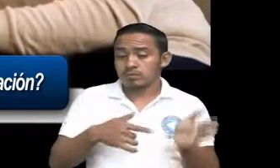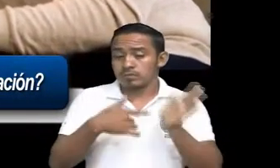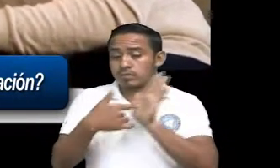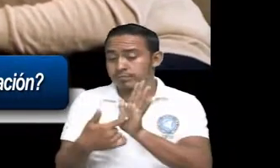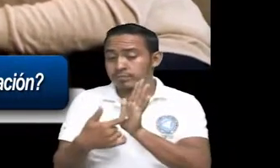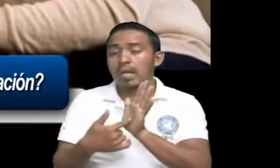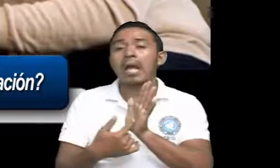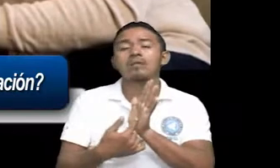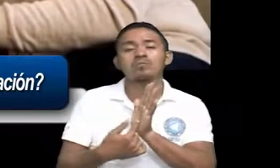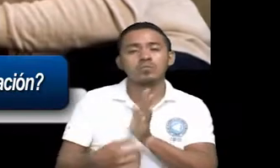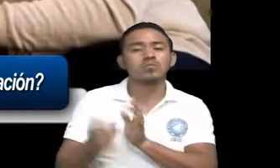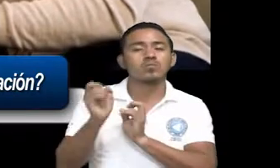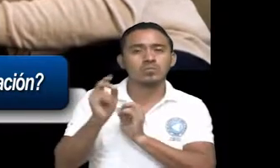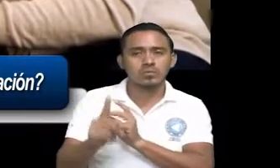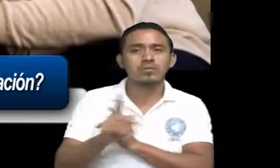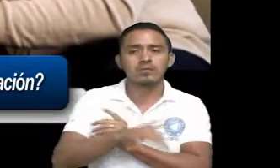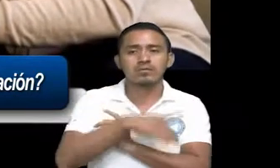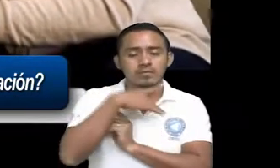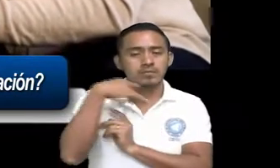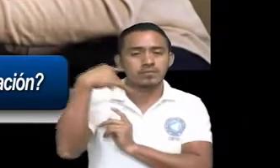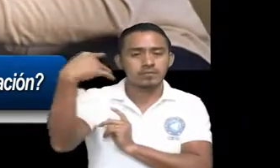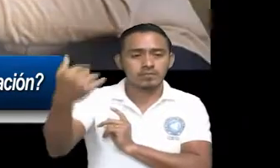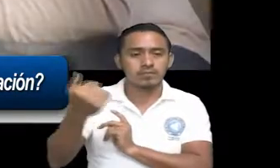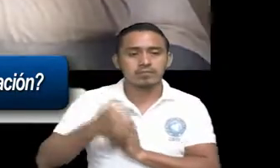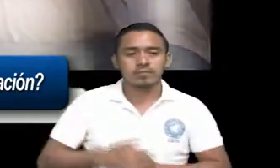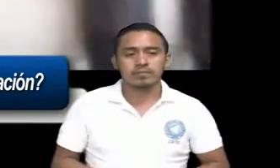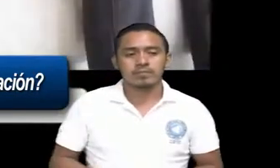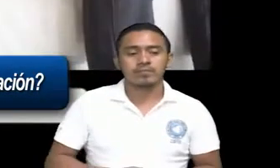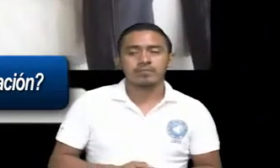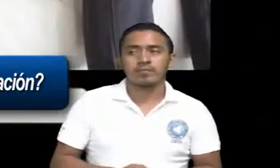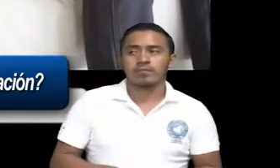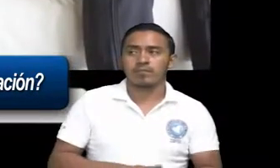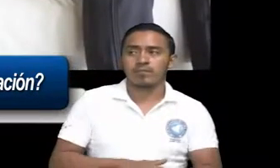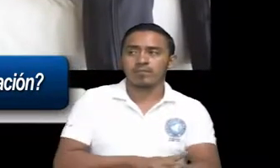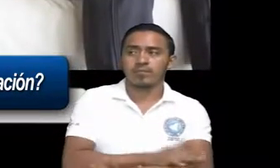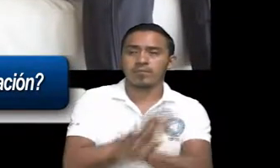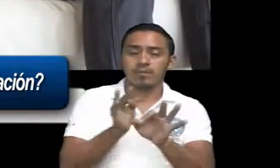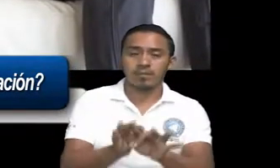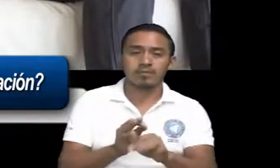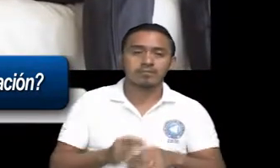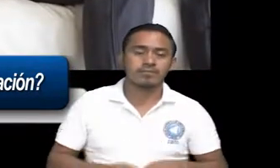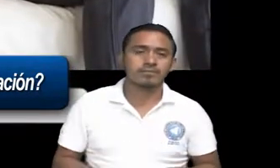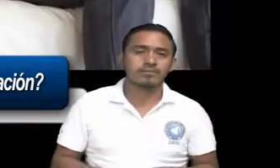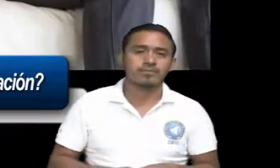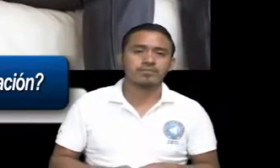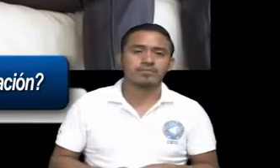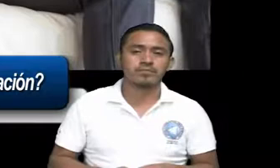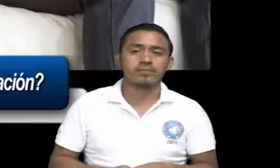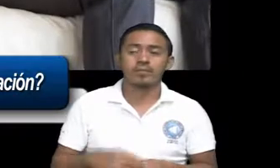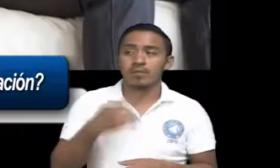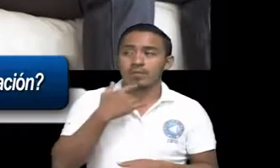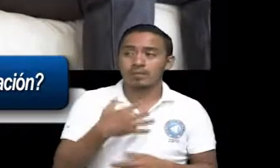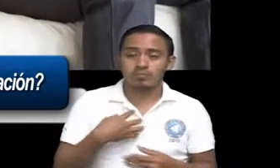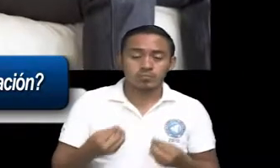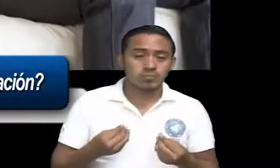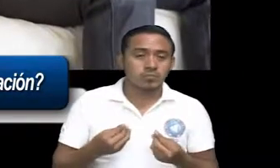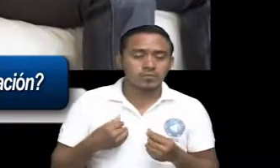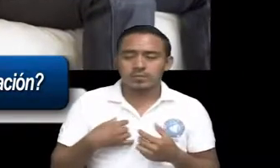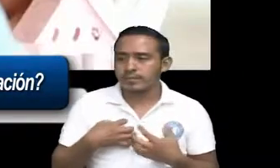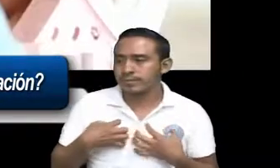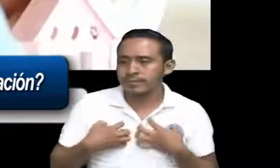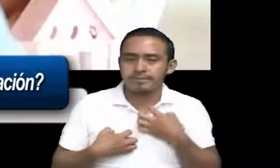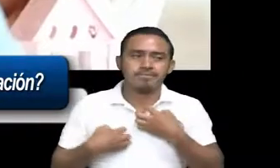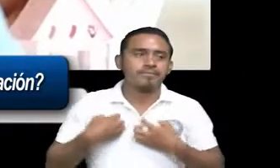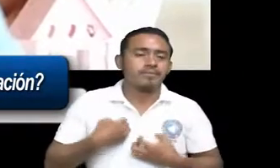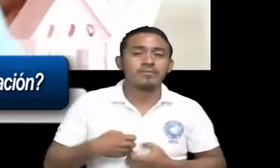señal de que está pasando eso que realmente están diciendo, entonces se sienten tranquilos, porque es que genera mucha angustia. Por eso te estoy diciendo,